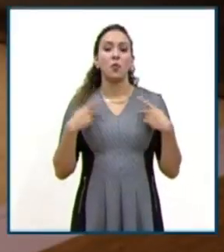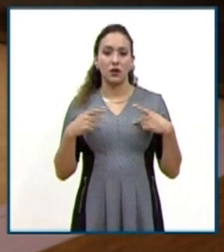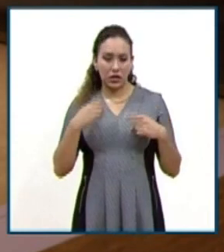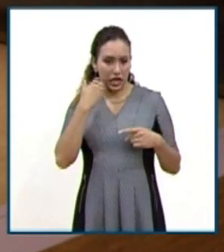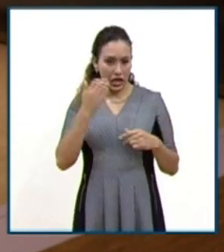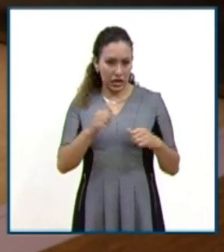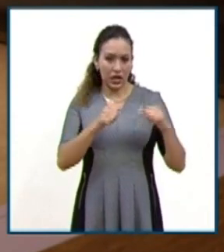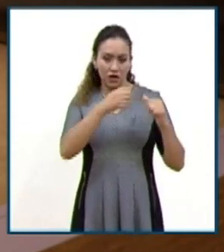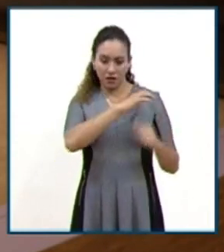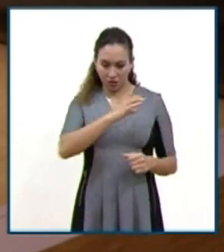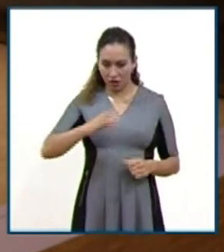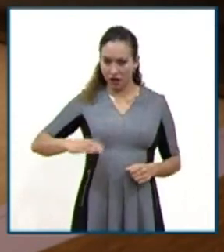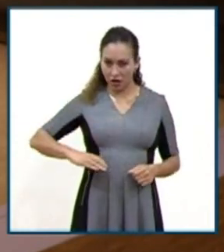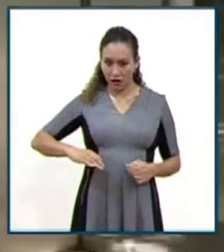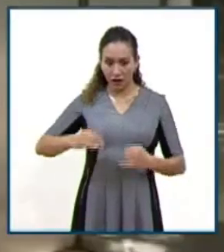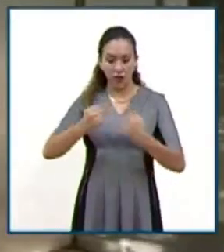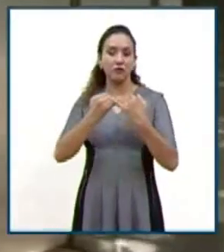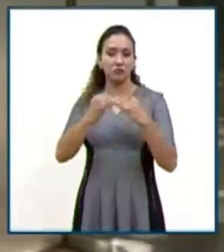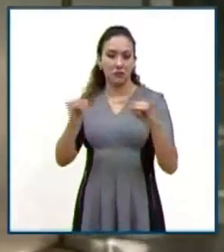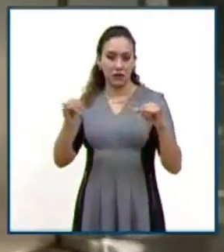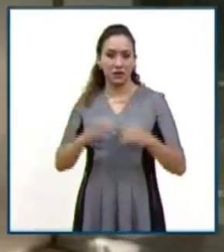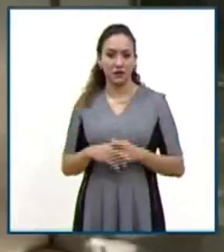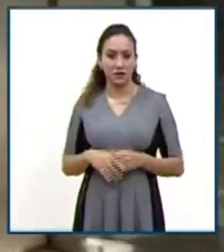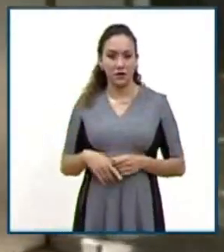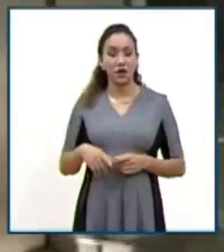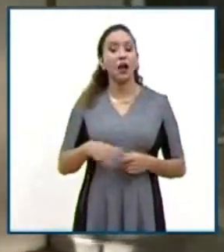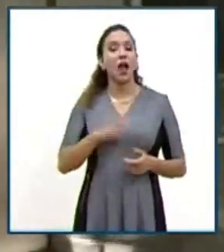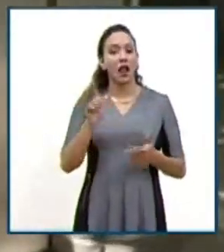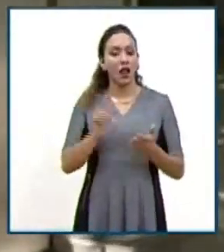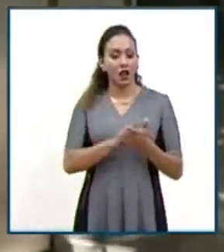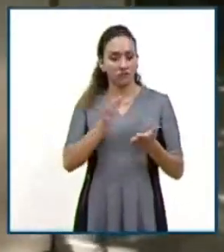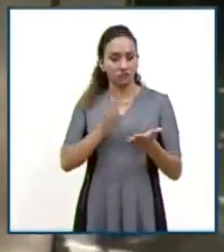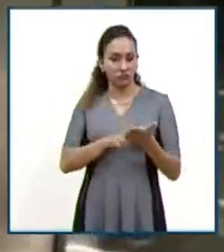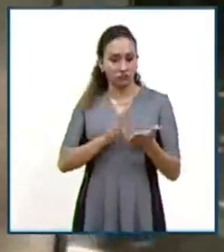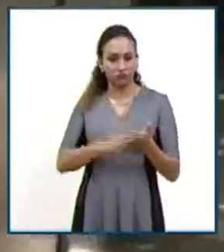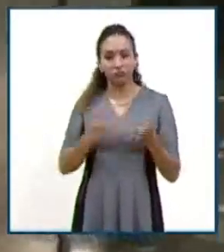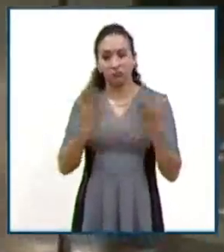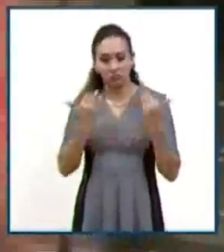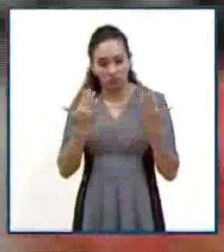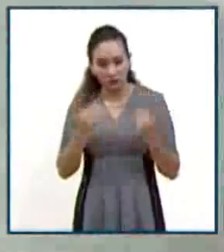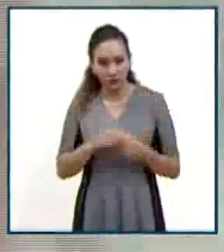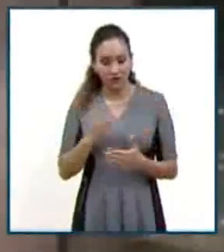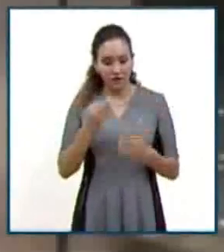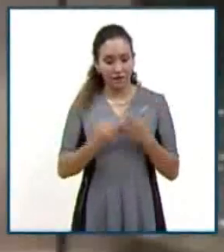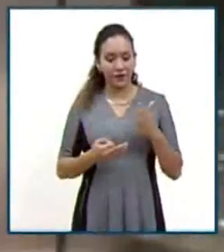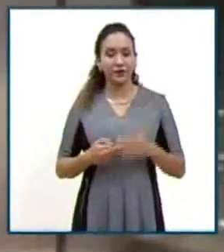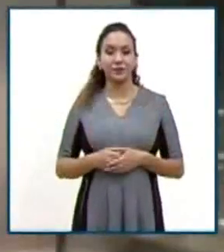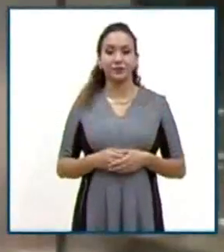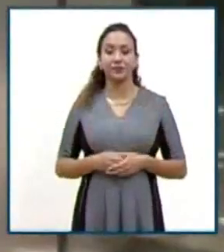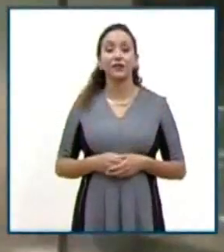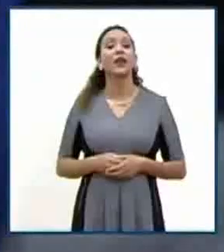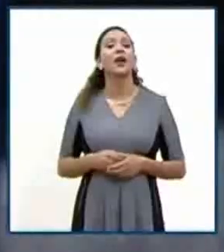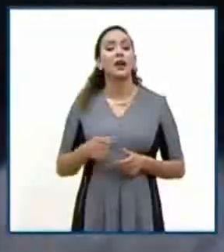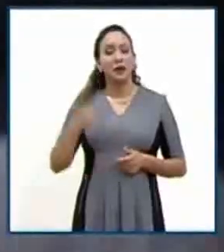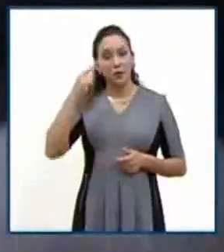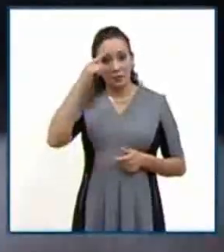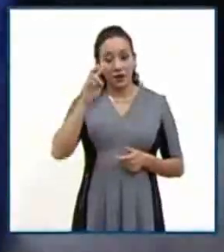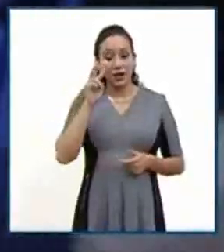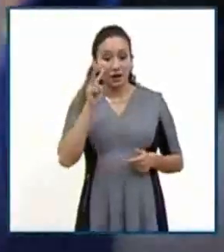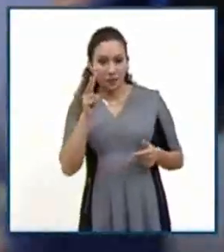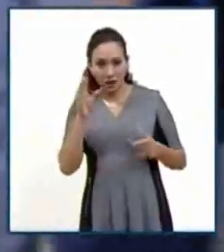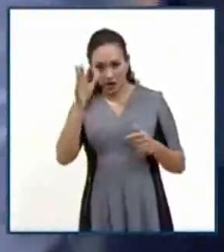constató que las fórmulas de candidatos por este principio de mayoría presentadas por partidos y coaliciones correspondieran al 50% de